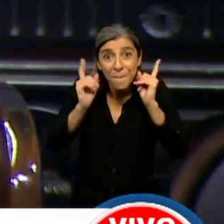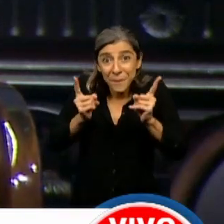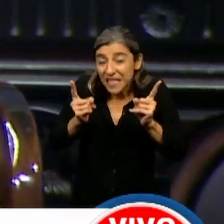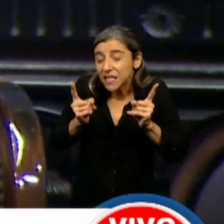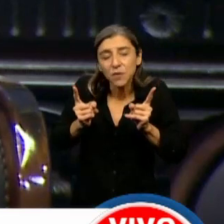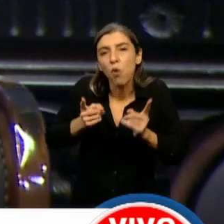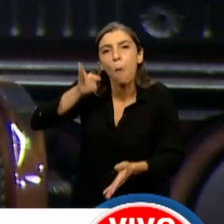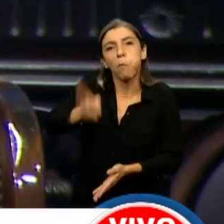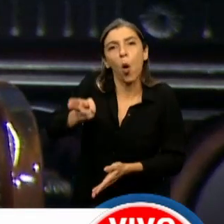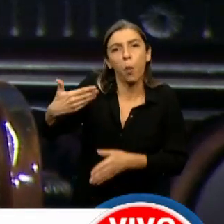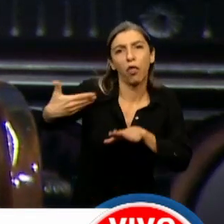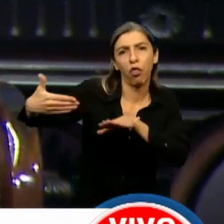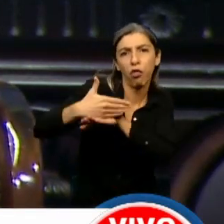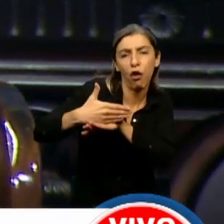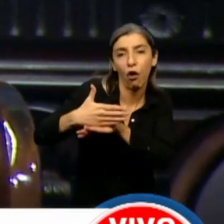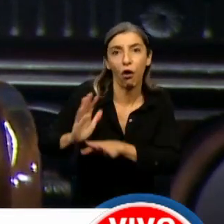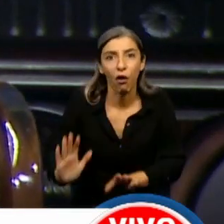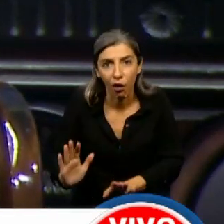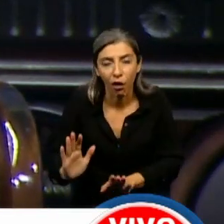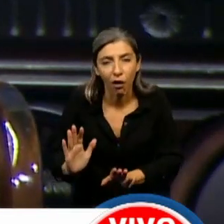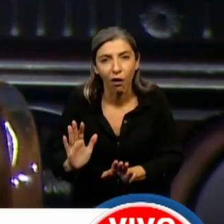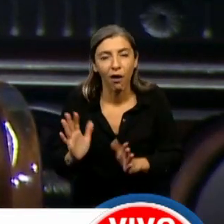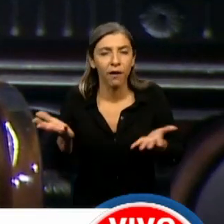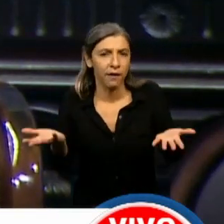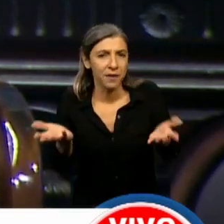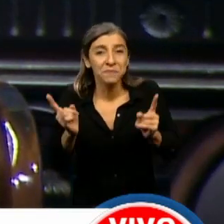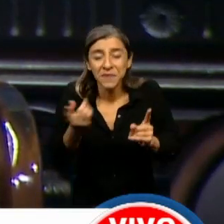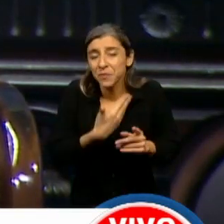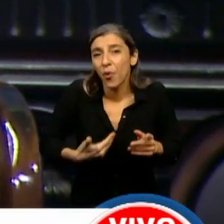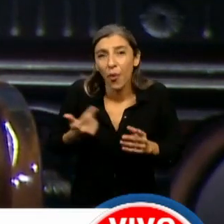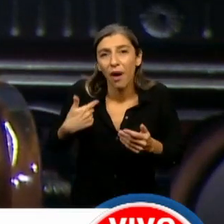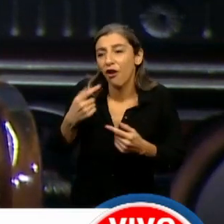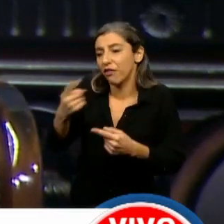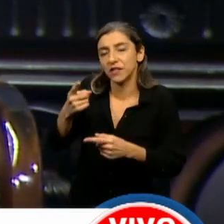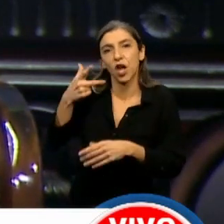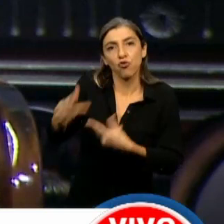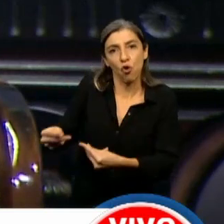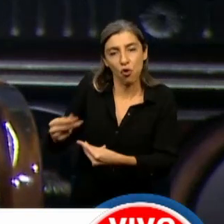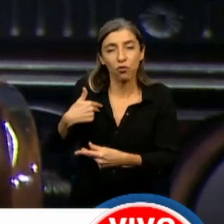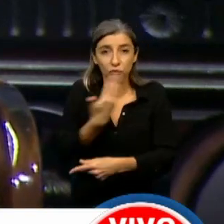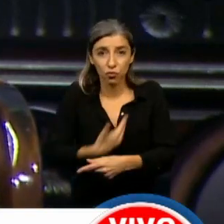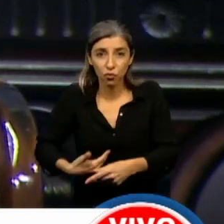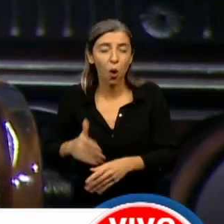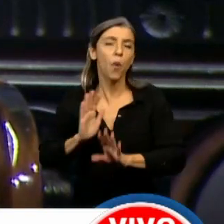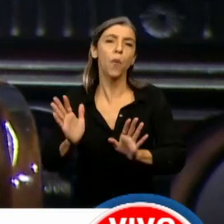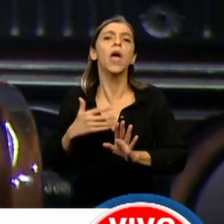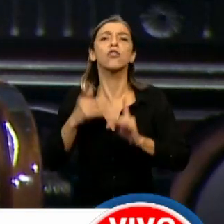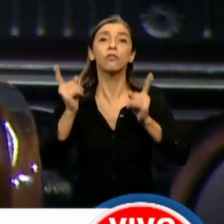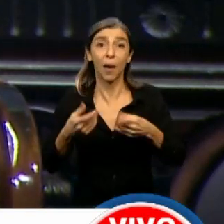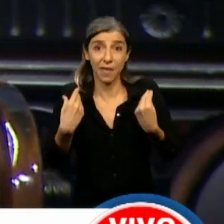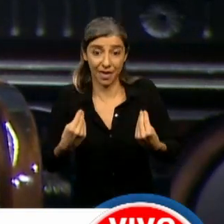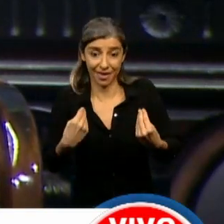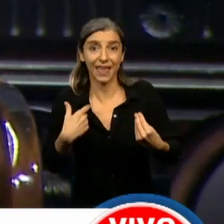ingresar a la Argentina. Pero como ha alertado, el gobierno busca con esa medida impedirle incluso a